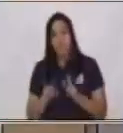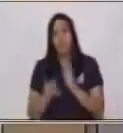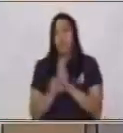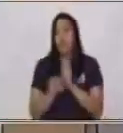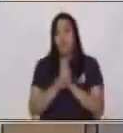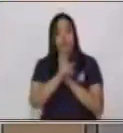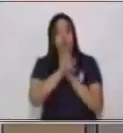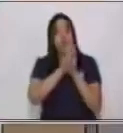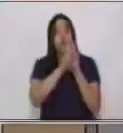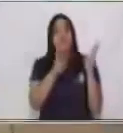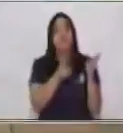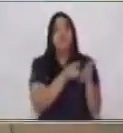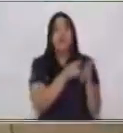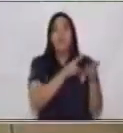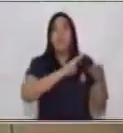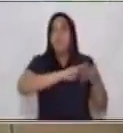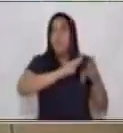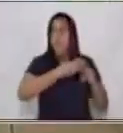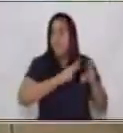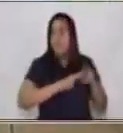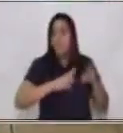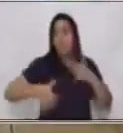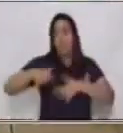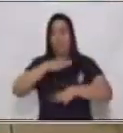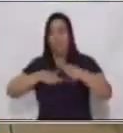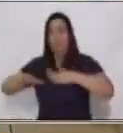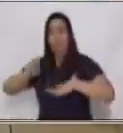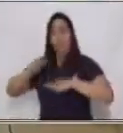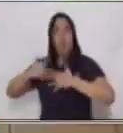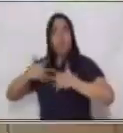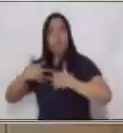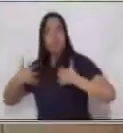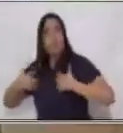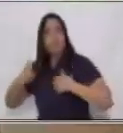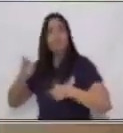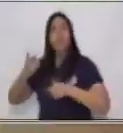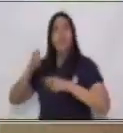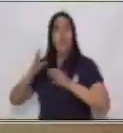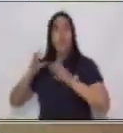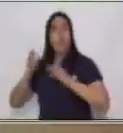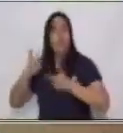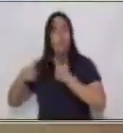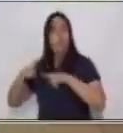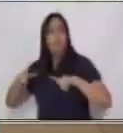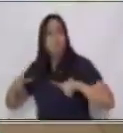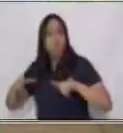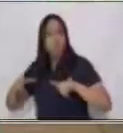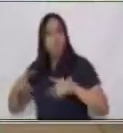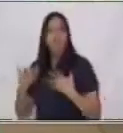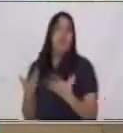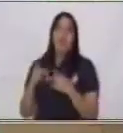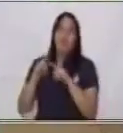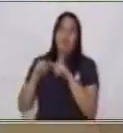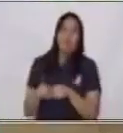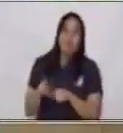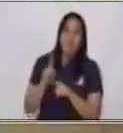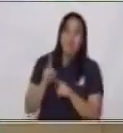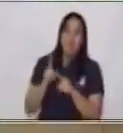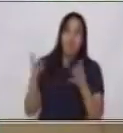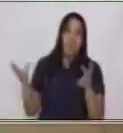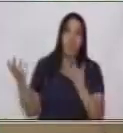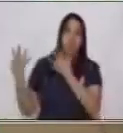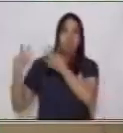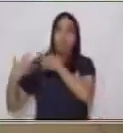sí, no podemos mezclarlo con alguna otra temática o incluso no podemos empezar a contar algún relato, porque no se